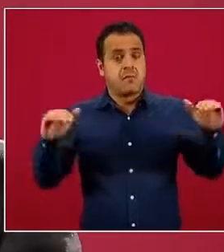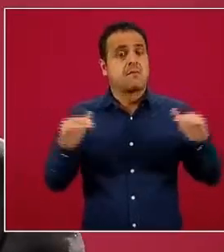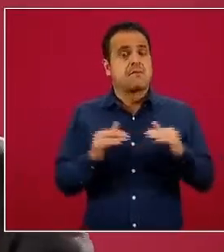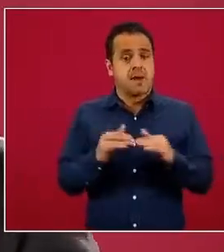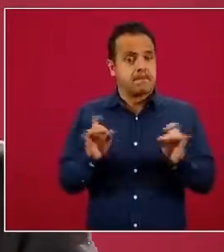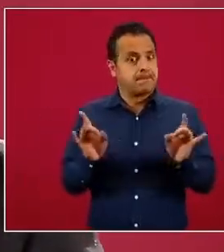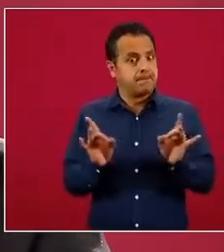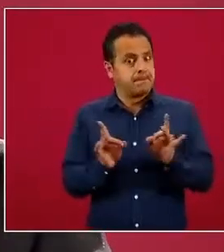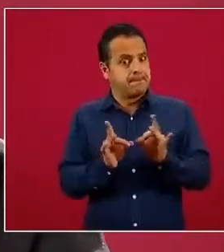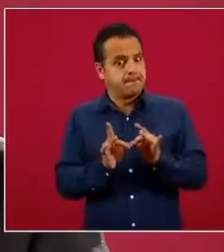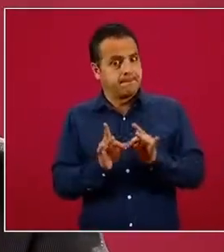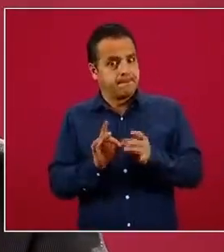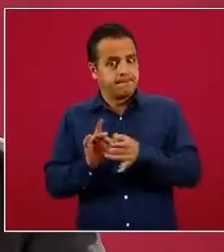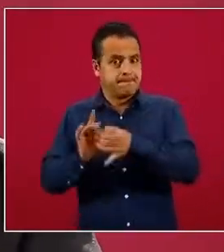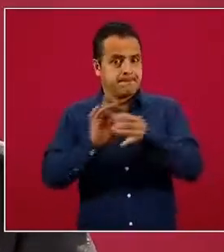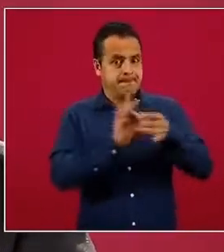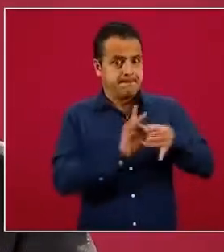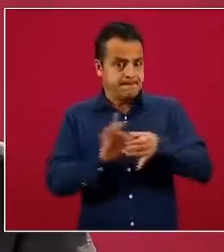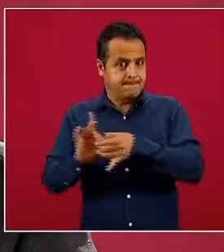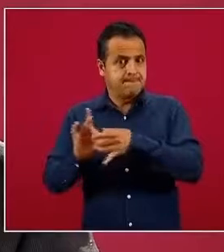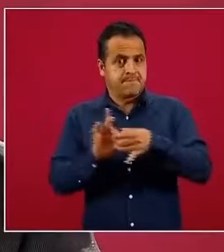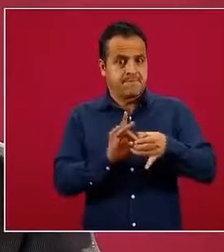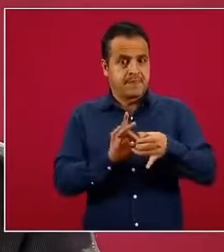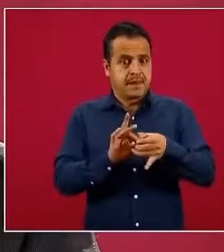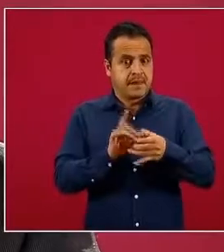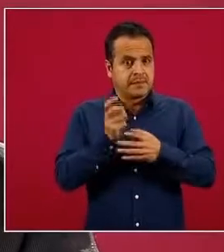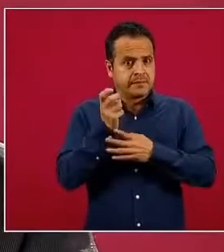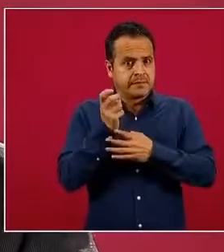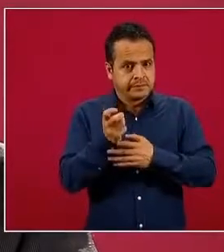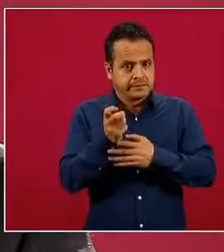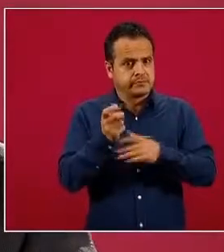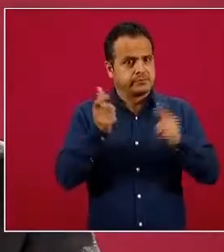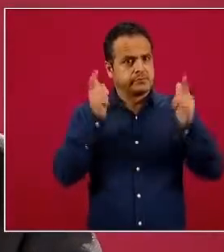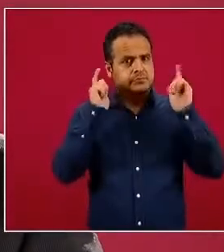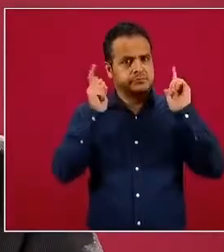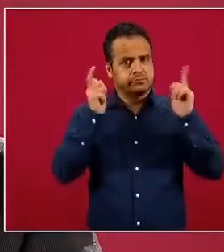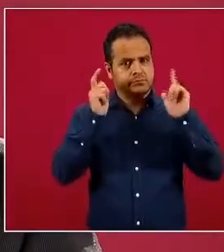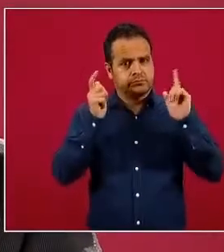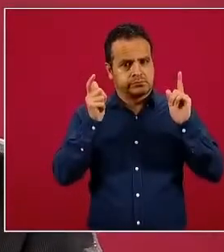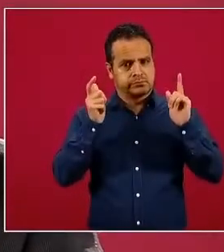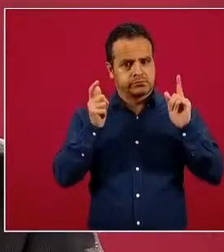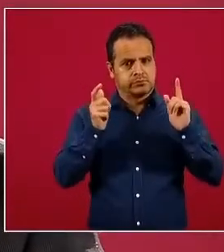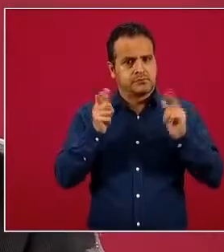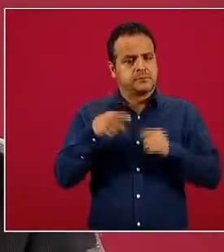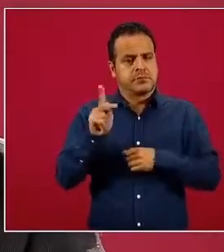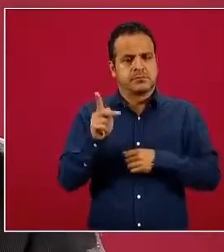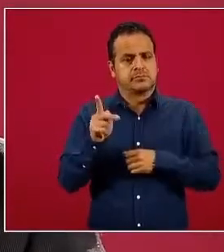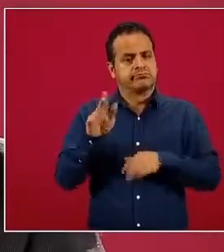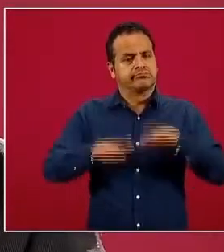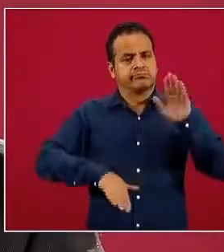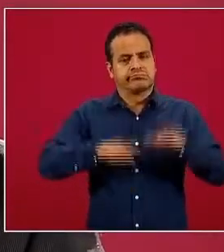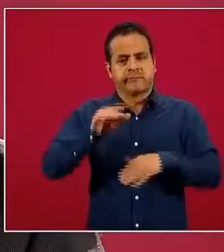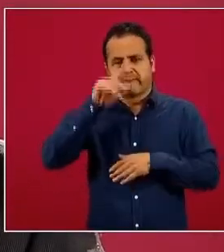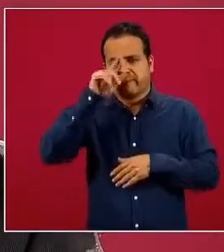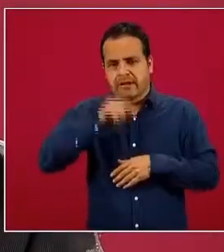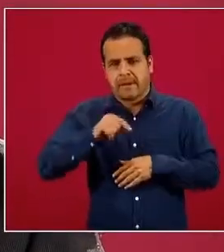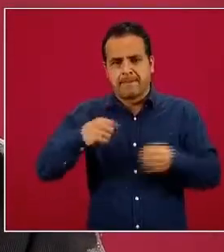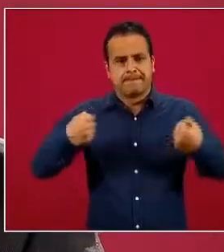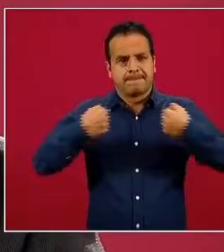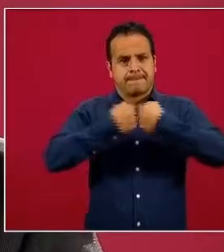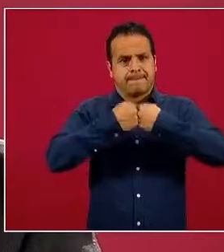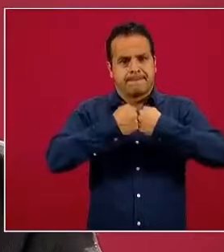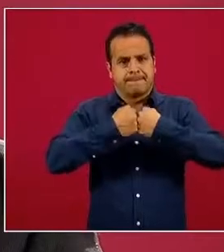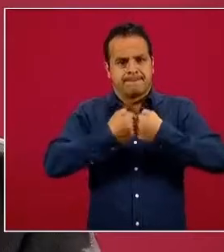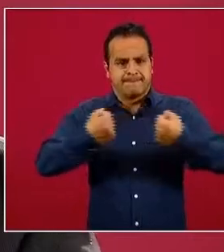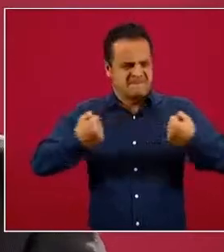los hagan de manera conjunta. Eso es lo que se esperaría científicamente. No ocurre necesariamente así en todas las fronteras